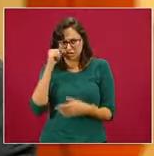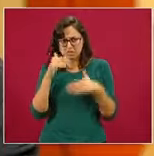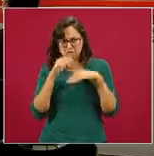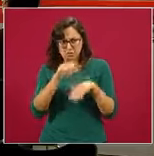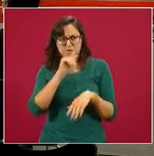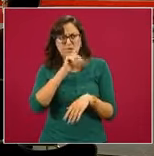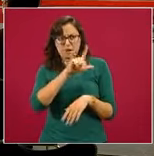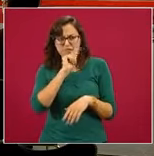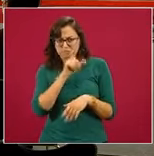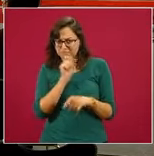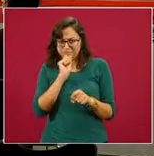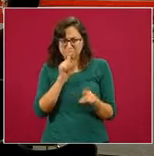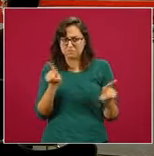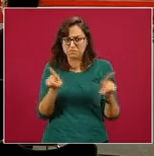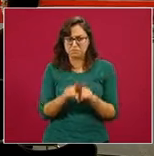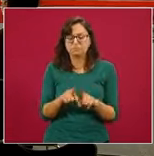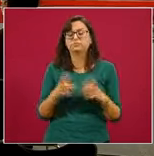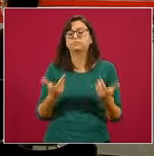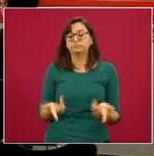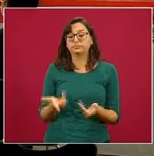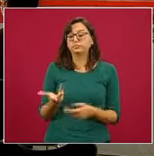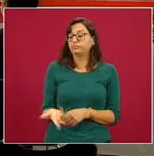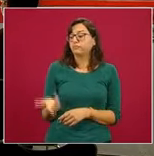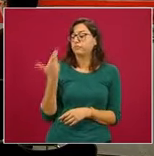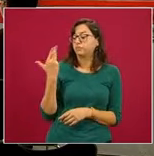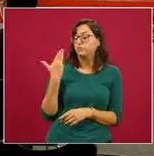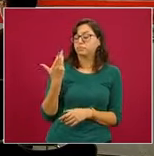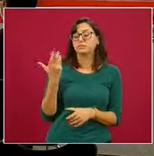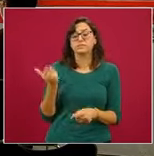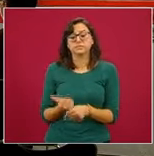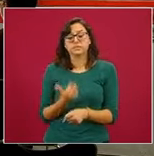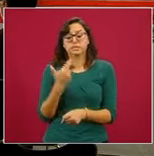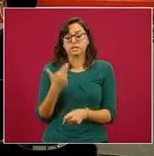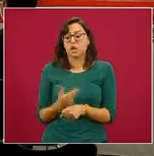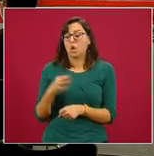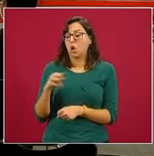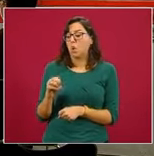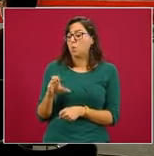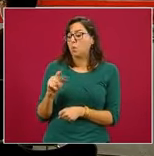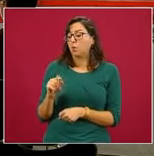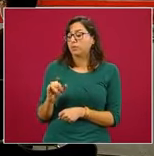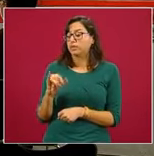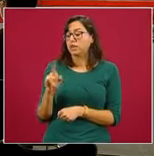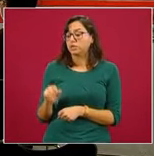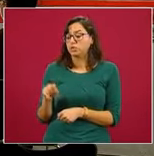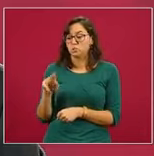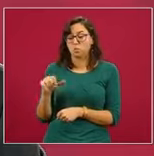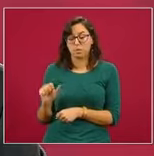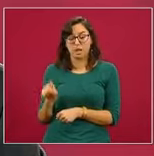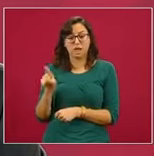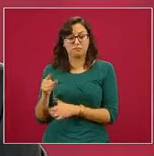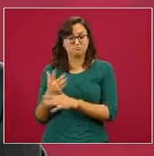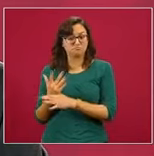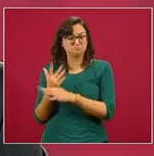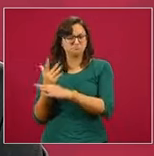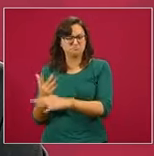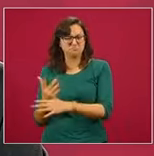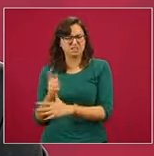ese día, hace un par de días, el secretario Moctezuma Barragán ha sido realmente un aliado fundamental de la